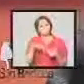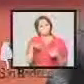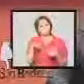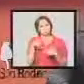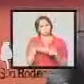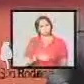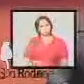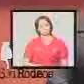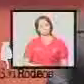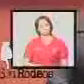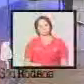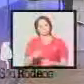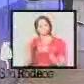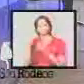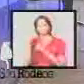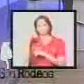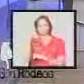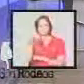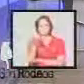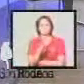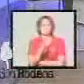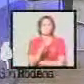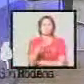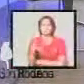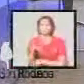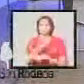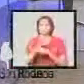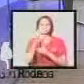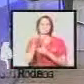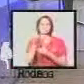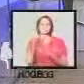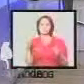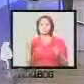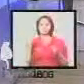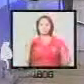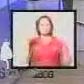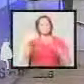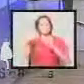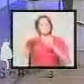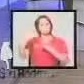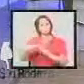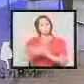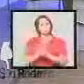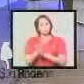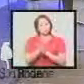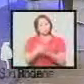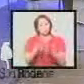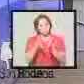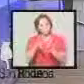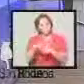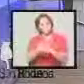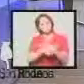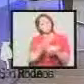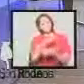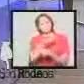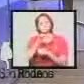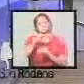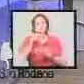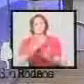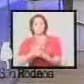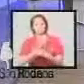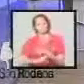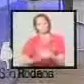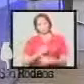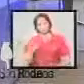parte. ¿Expectativas para el 2014 en el Banco Popular? Muchas expectativas, deseosos de que este año sea igual de bueno que el año